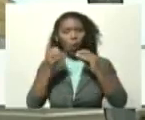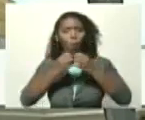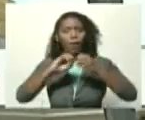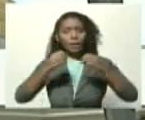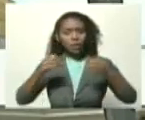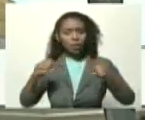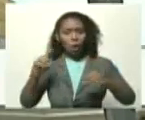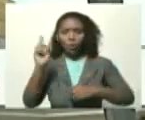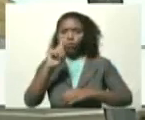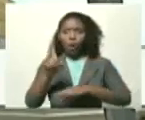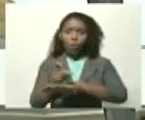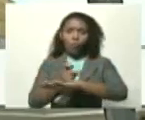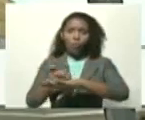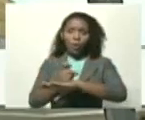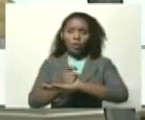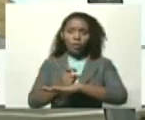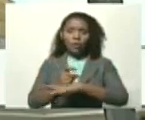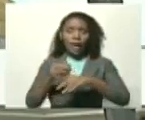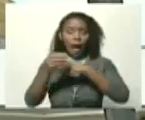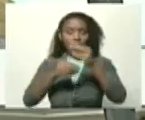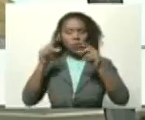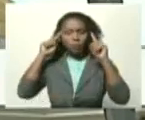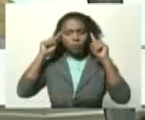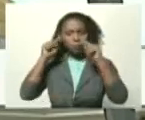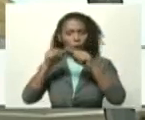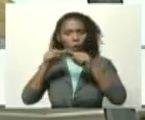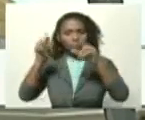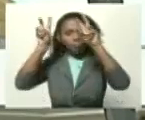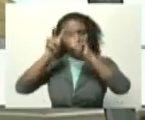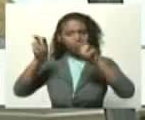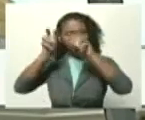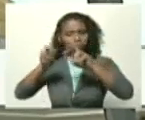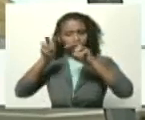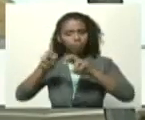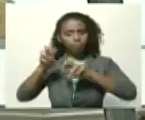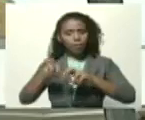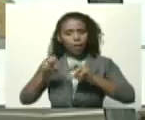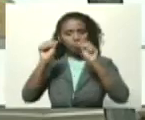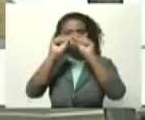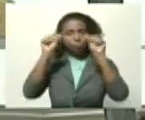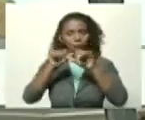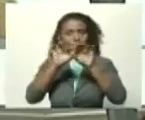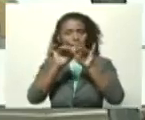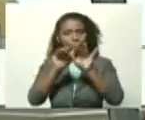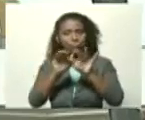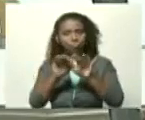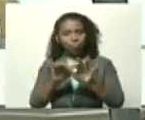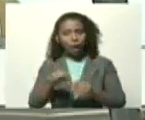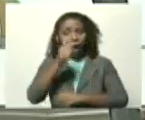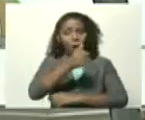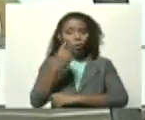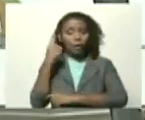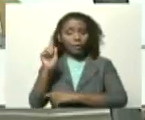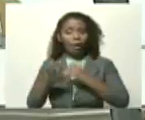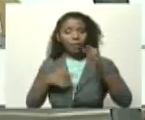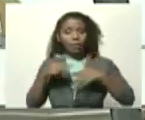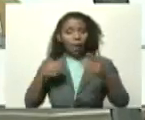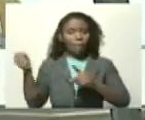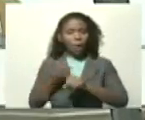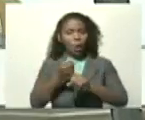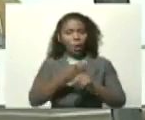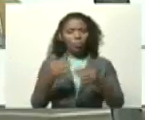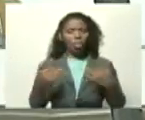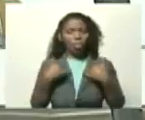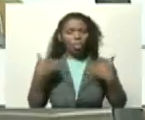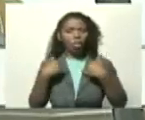organizaciones no gubernamentales que se han dedicado a investigar, a sistematizar cada uno de estos actos de agresión que ha